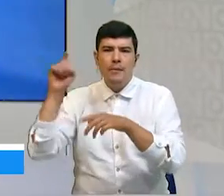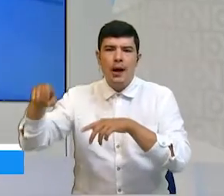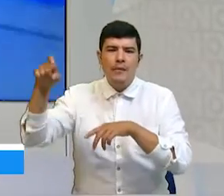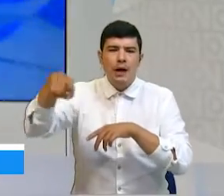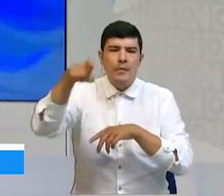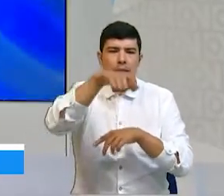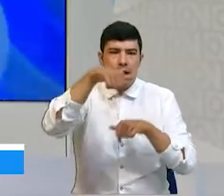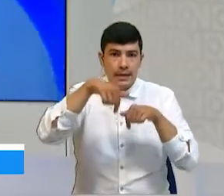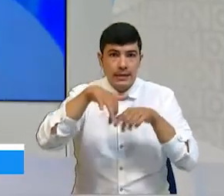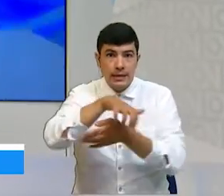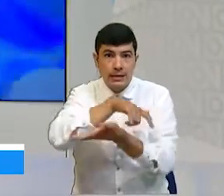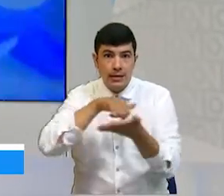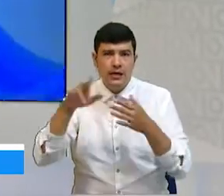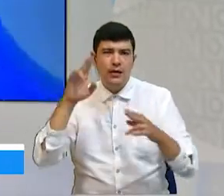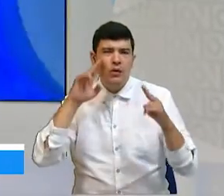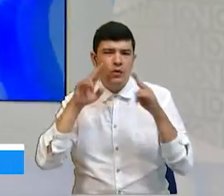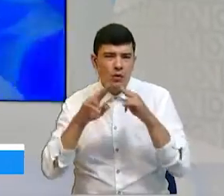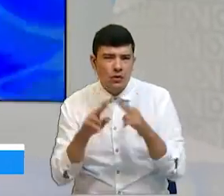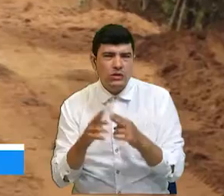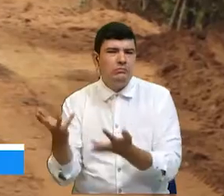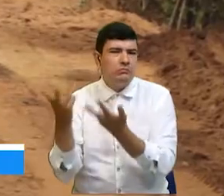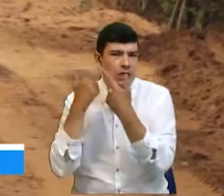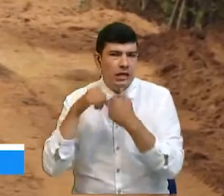para escuchar las necesidades de los habitantes.